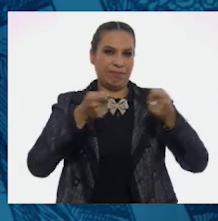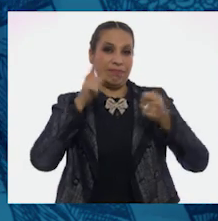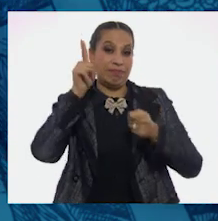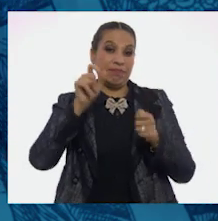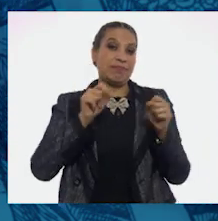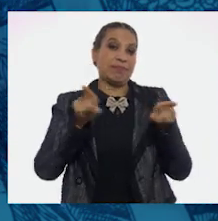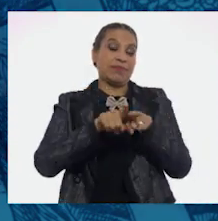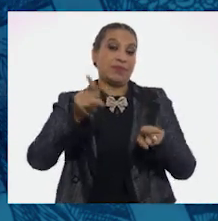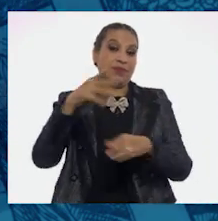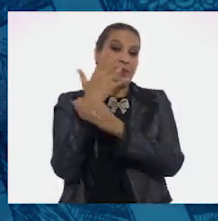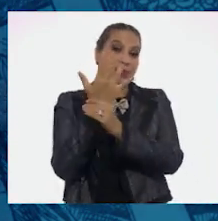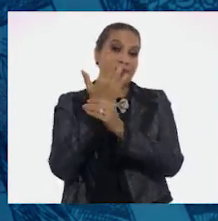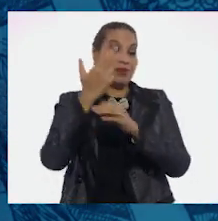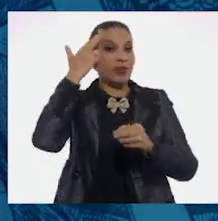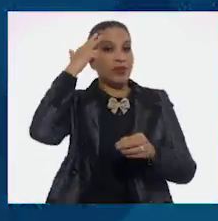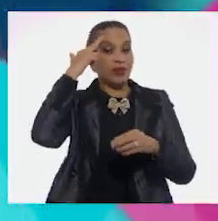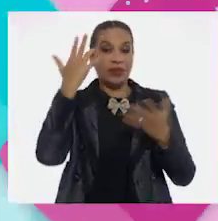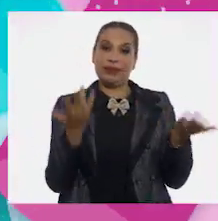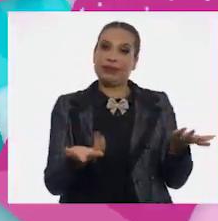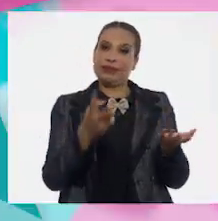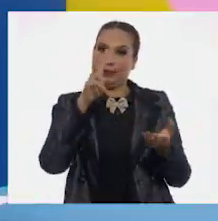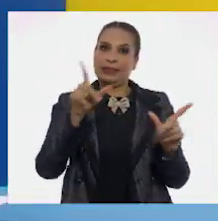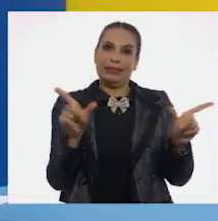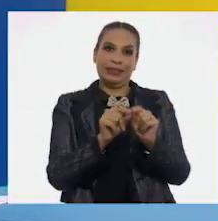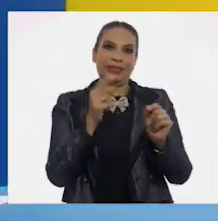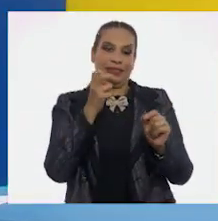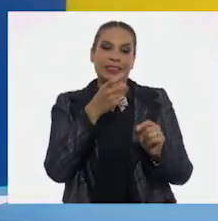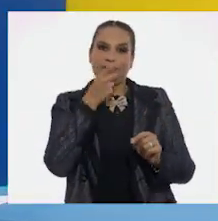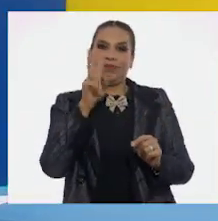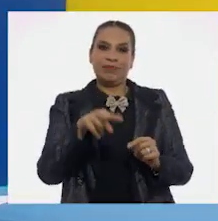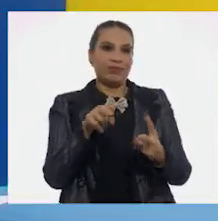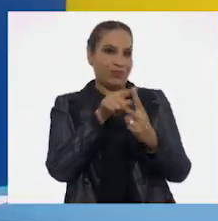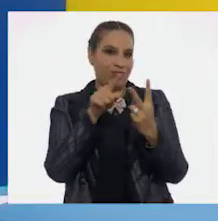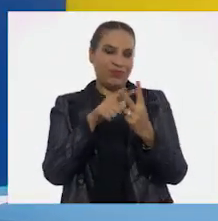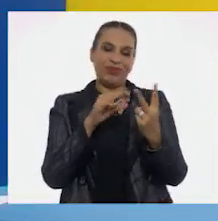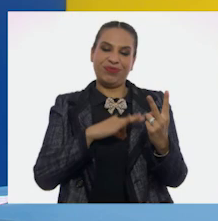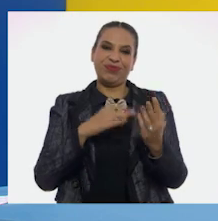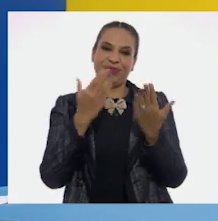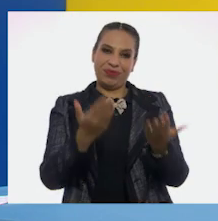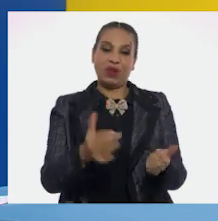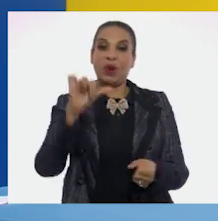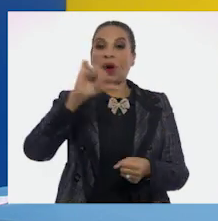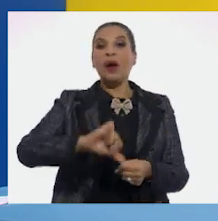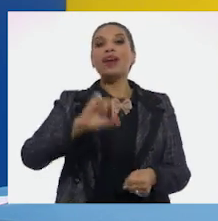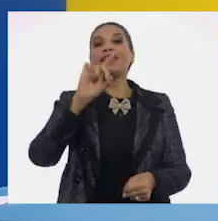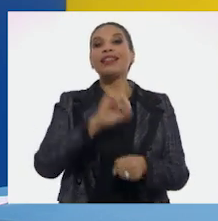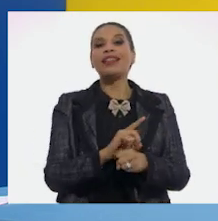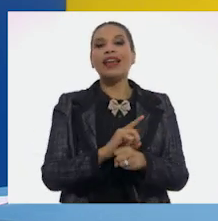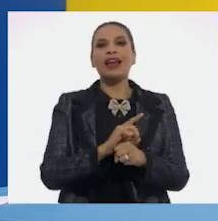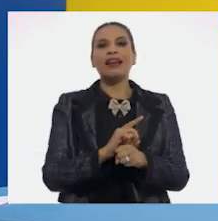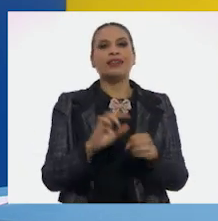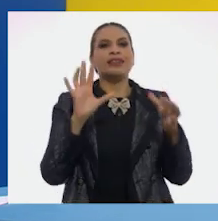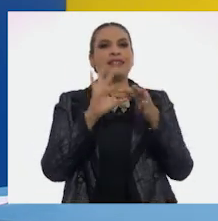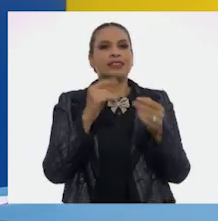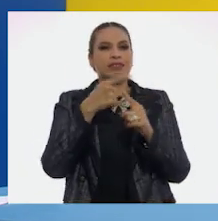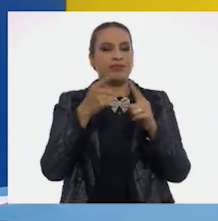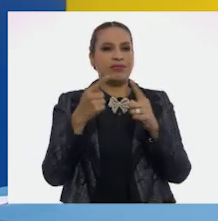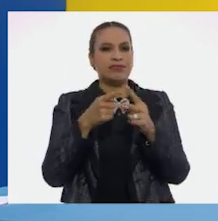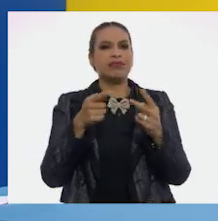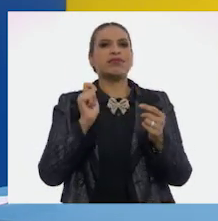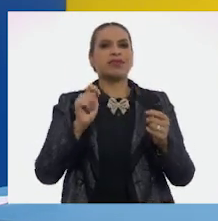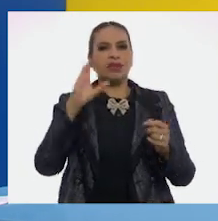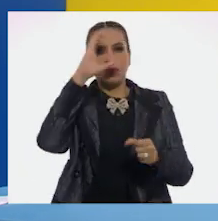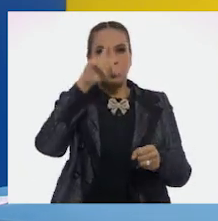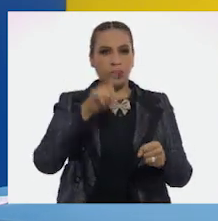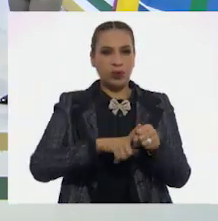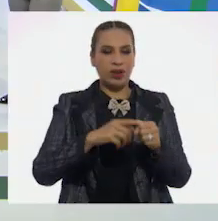él mismo. Excelente síntesis los dos, ¿eh? Los felicito. El día de hoy abordaremos los aspectos culturales